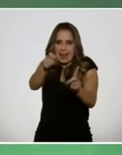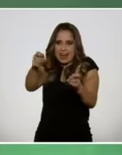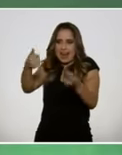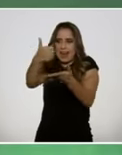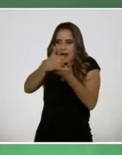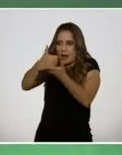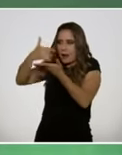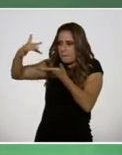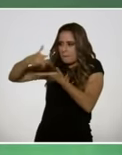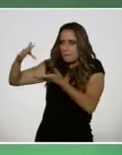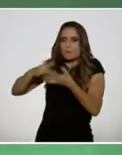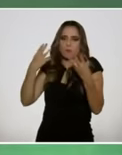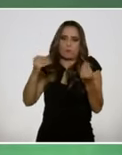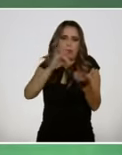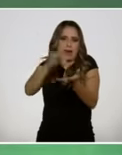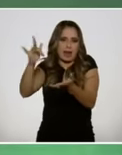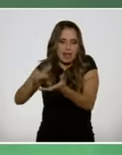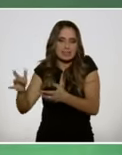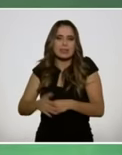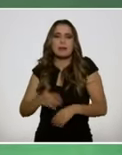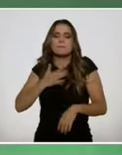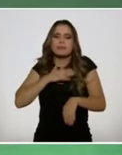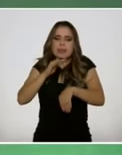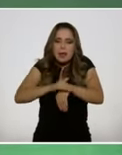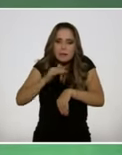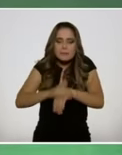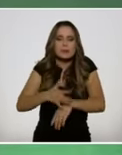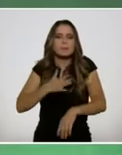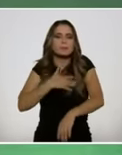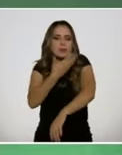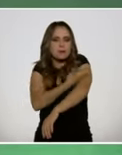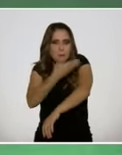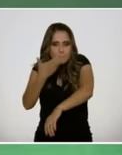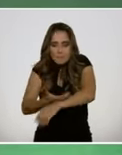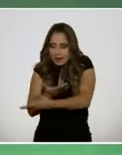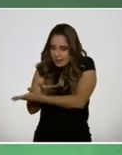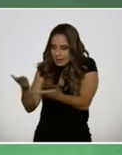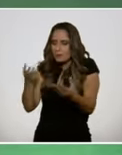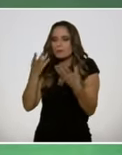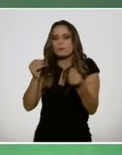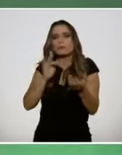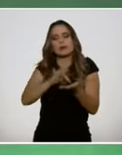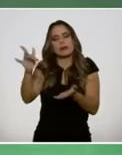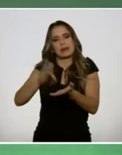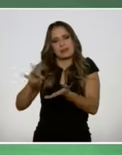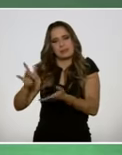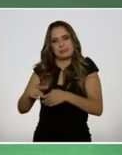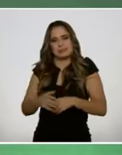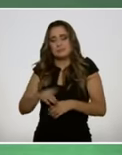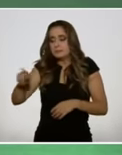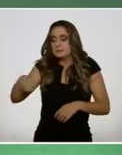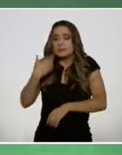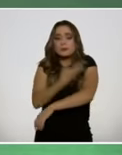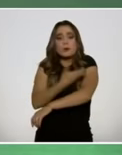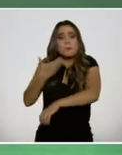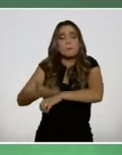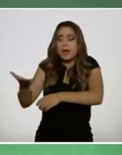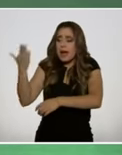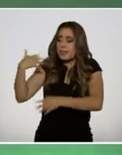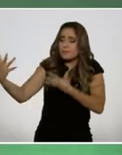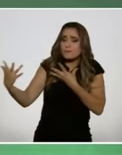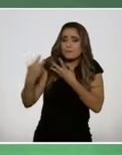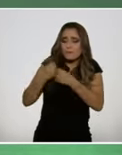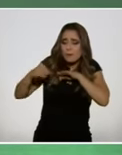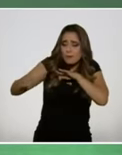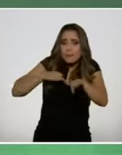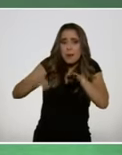quien agradecer. A mis amigos, a mis compañeros que hoy me acompañan, muchísimas gracias. Hay compañeros que los tengo de mucho tiempo y que al